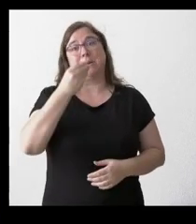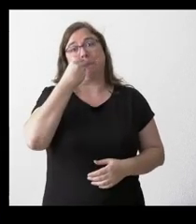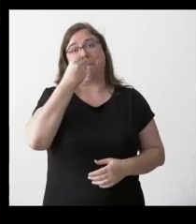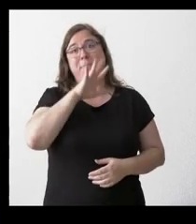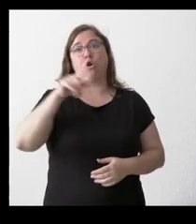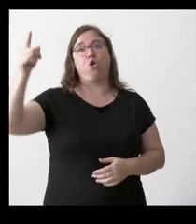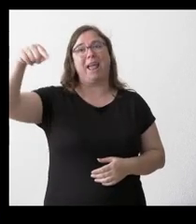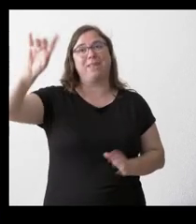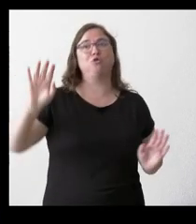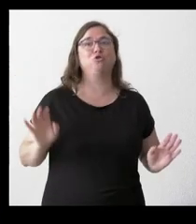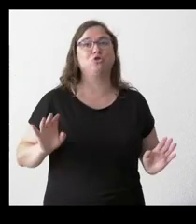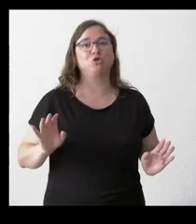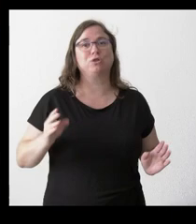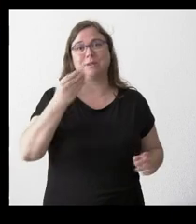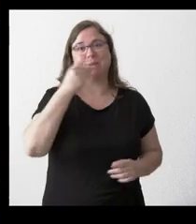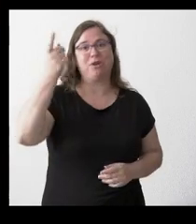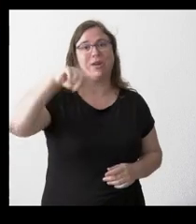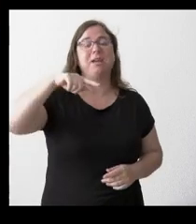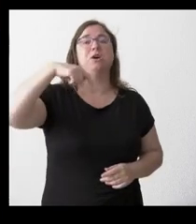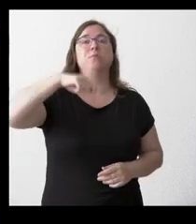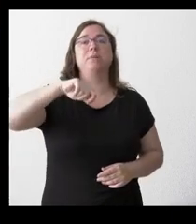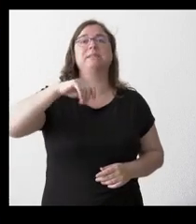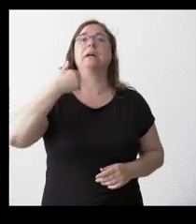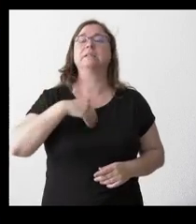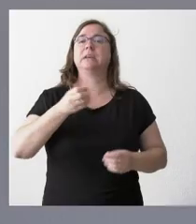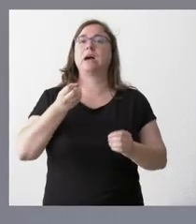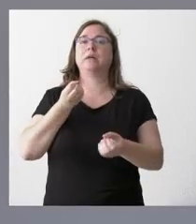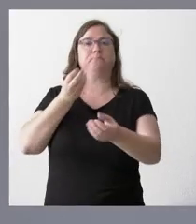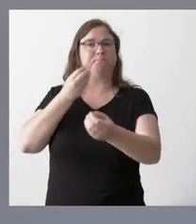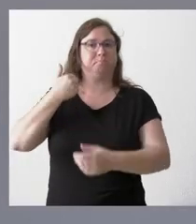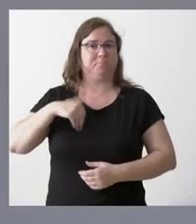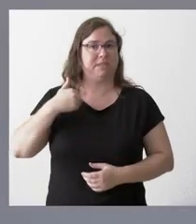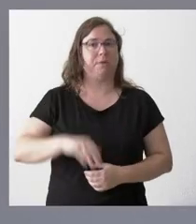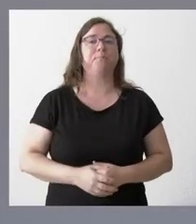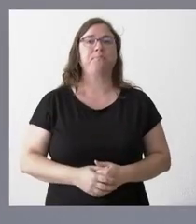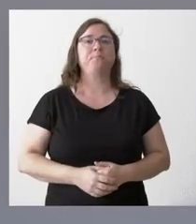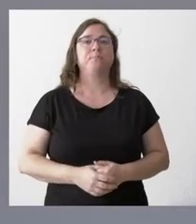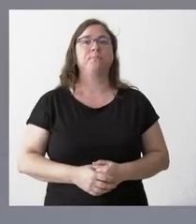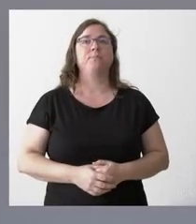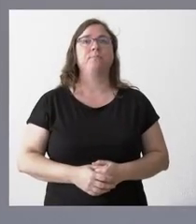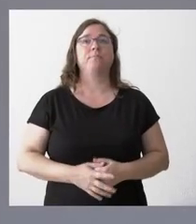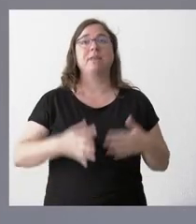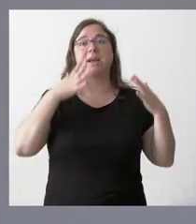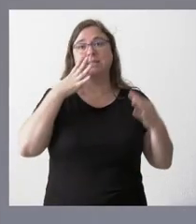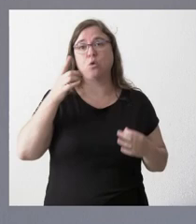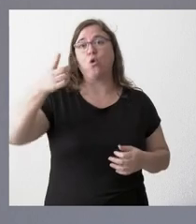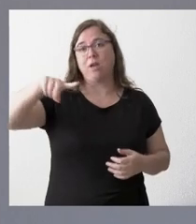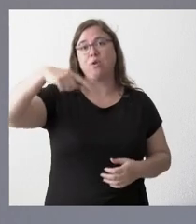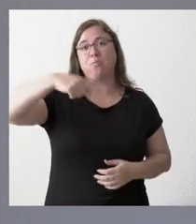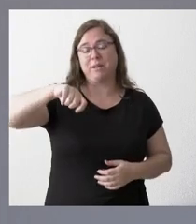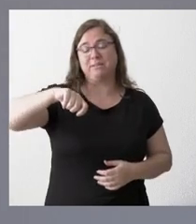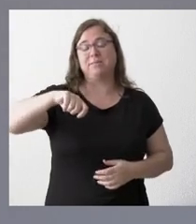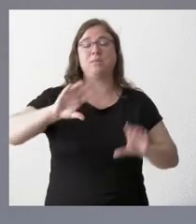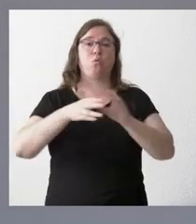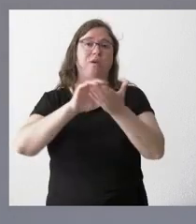son ellos. El presidente de la Junta ha realizado ya una valoración y seguramente pues, el presidente del Gobierno,